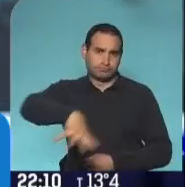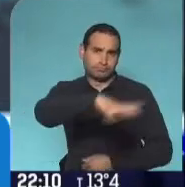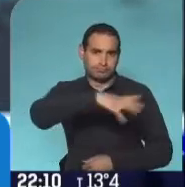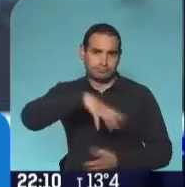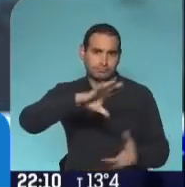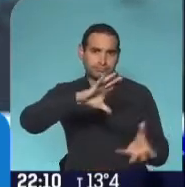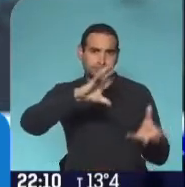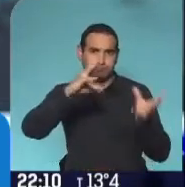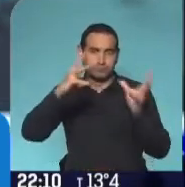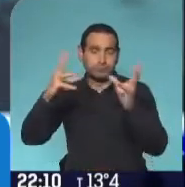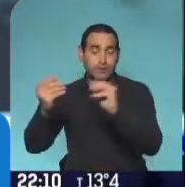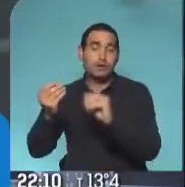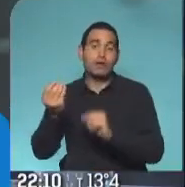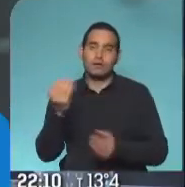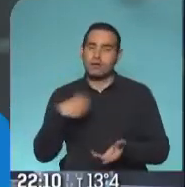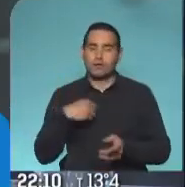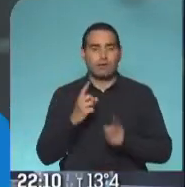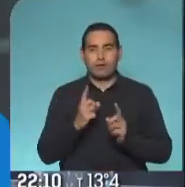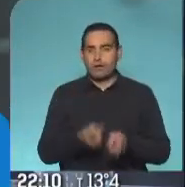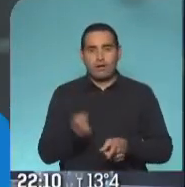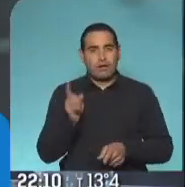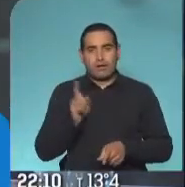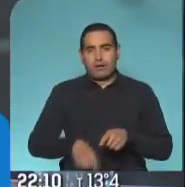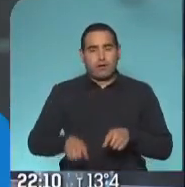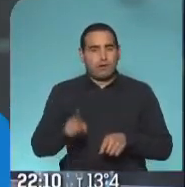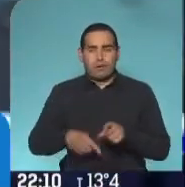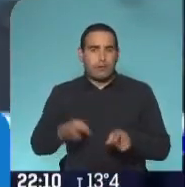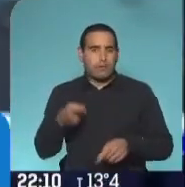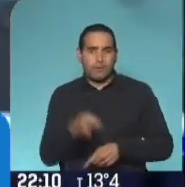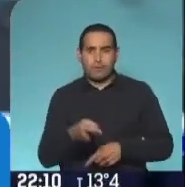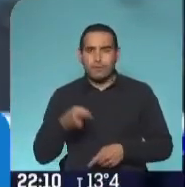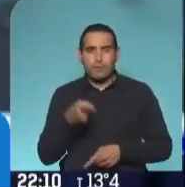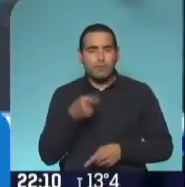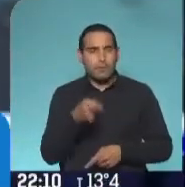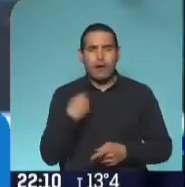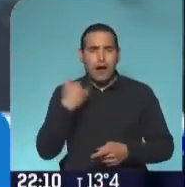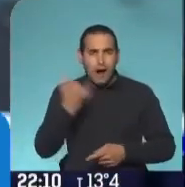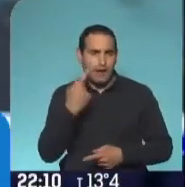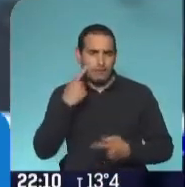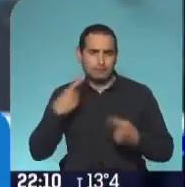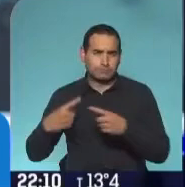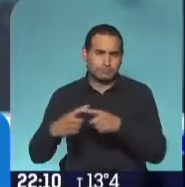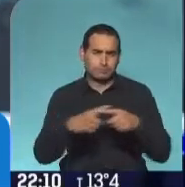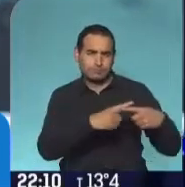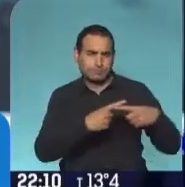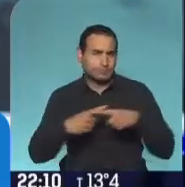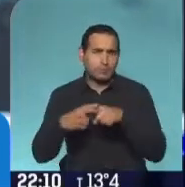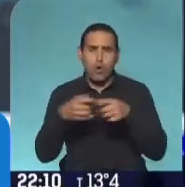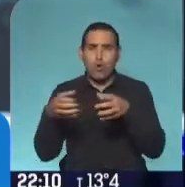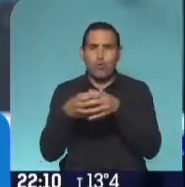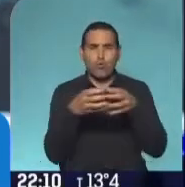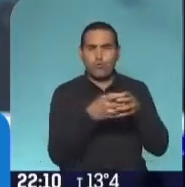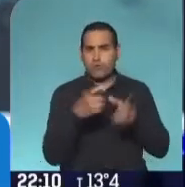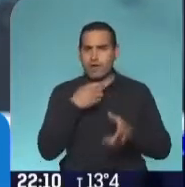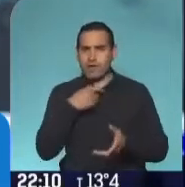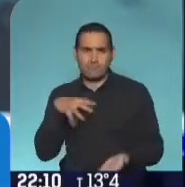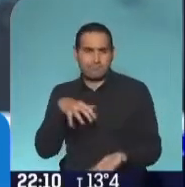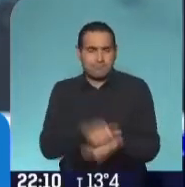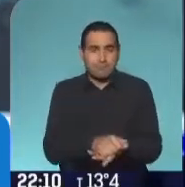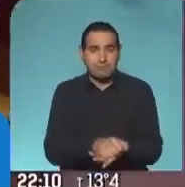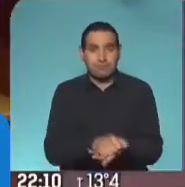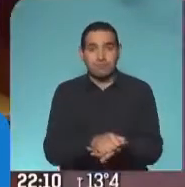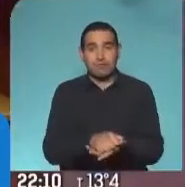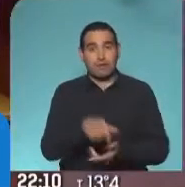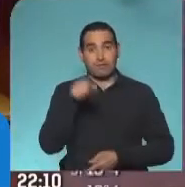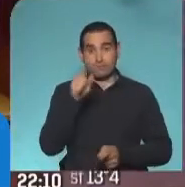y han sido permanentemente combatidas y muchas disputas con sectores terratenientes tuvieron como eje